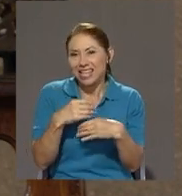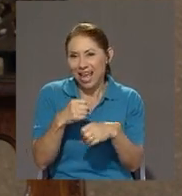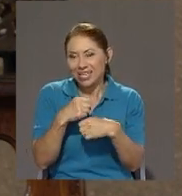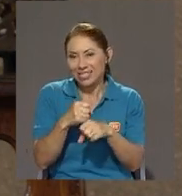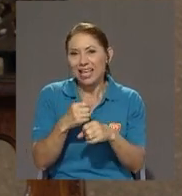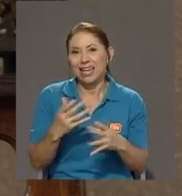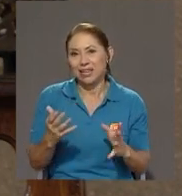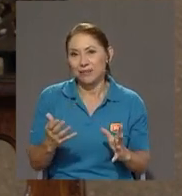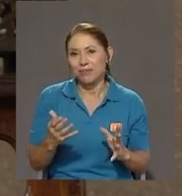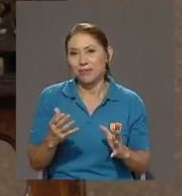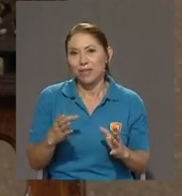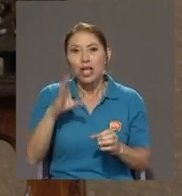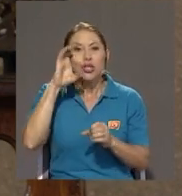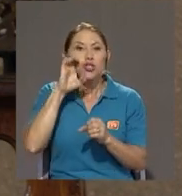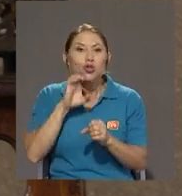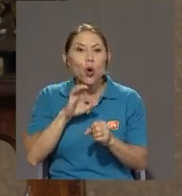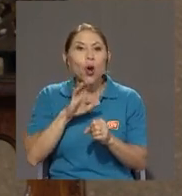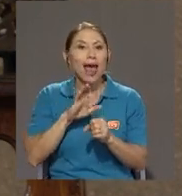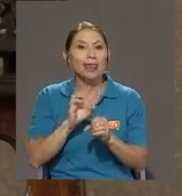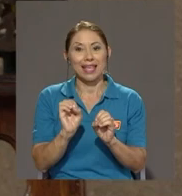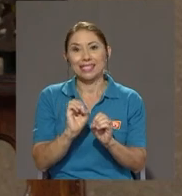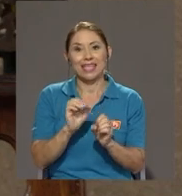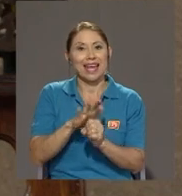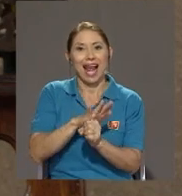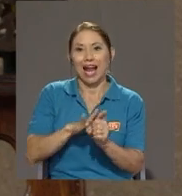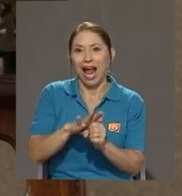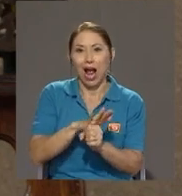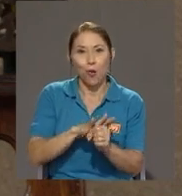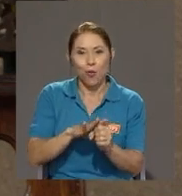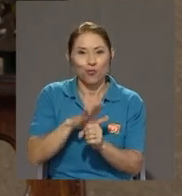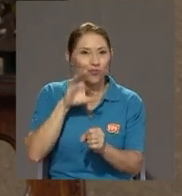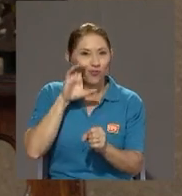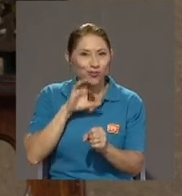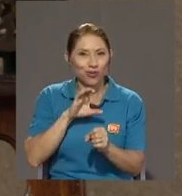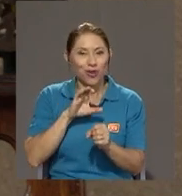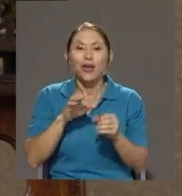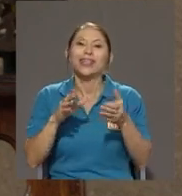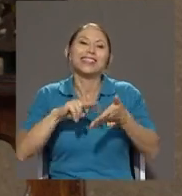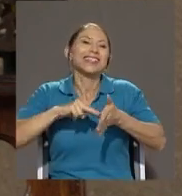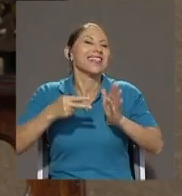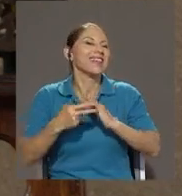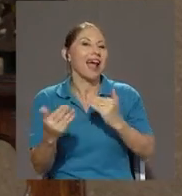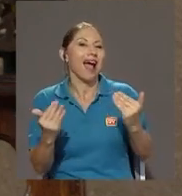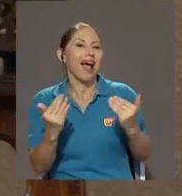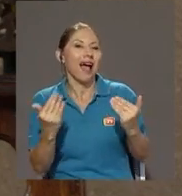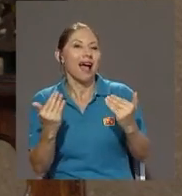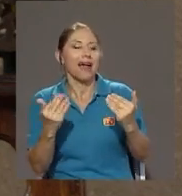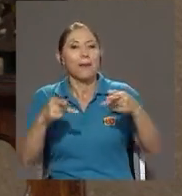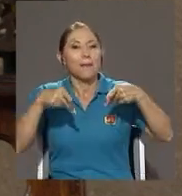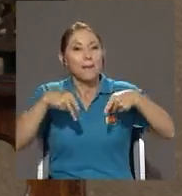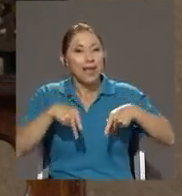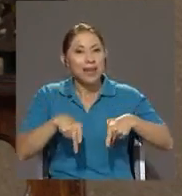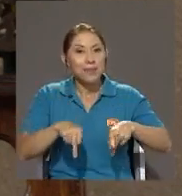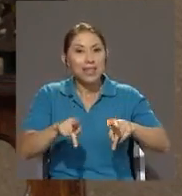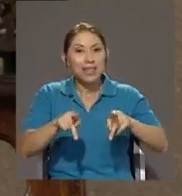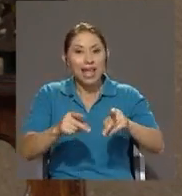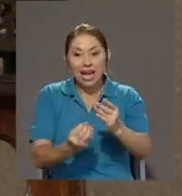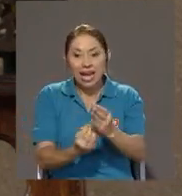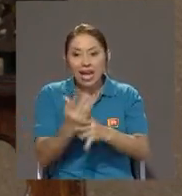casi hacer chocolate sin cacao. O sea, permite crear un espacio donde en principio no está.